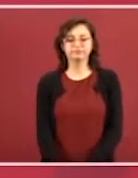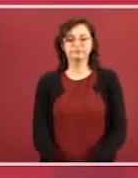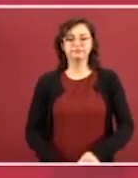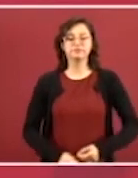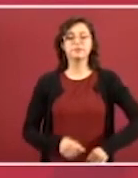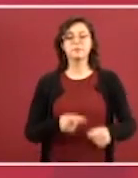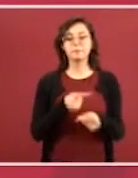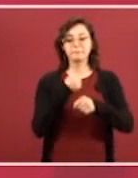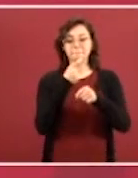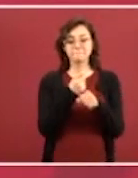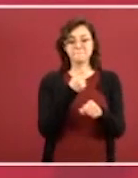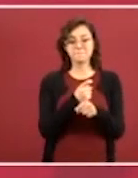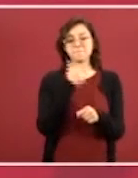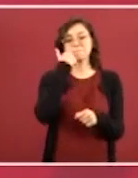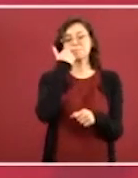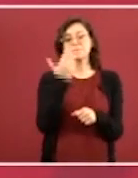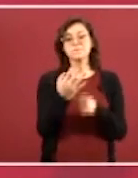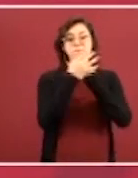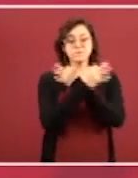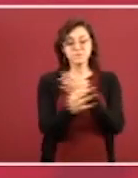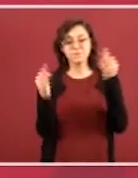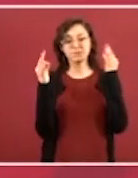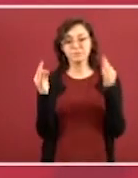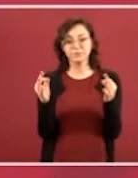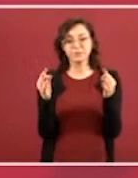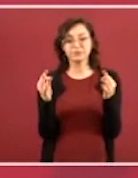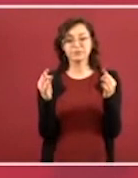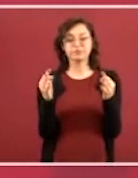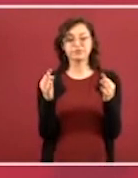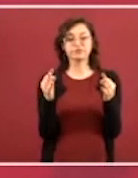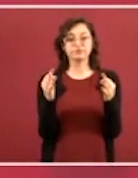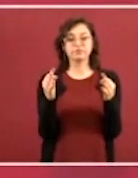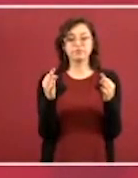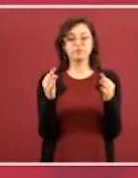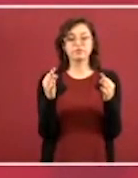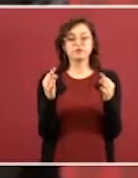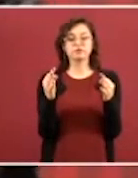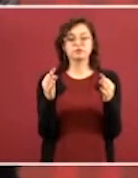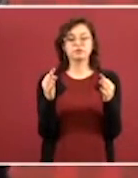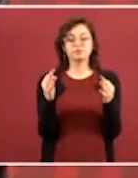Quiero dar a conocer que se logró